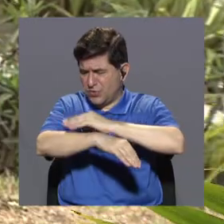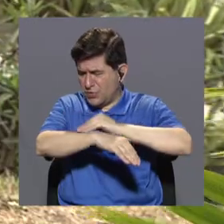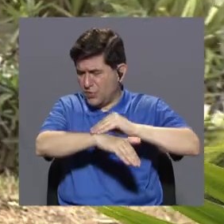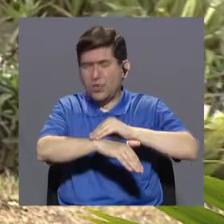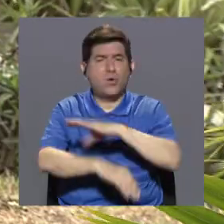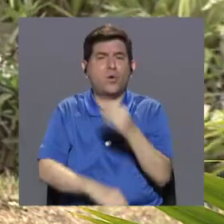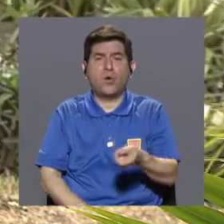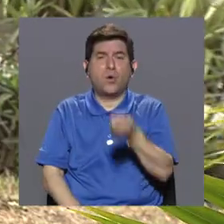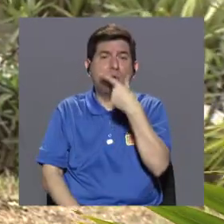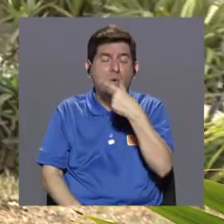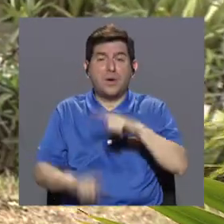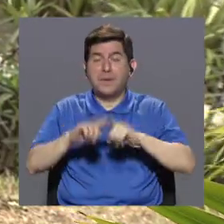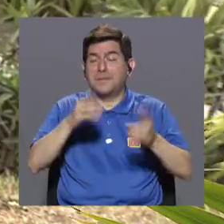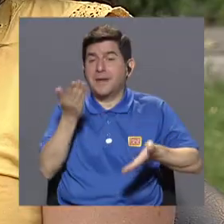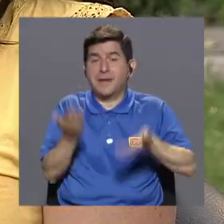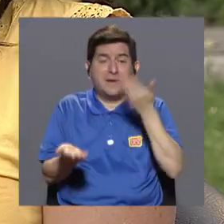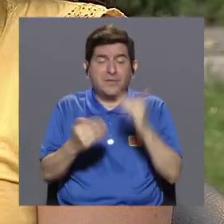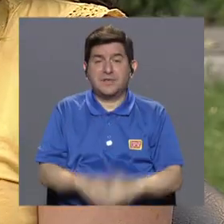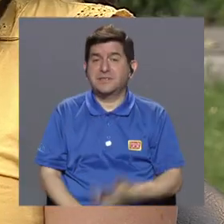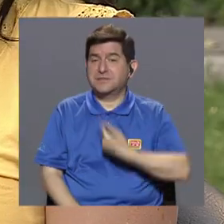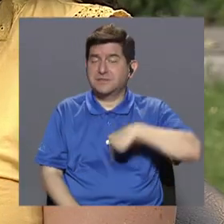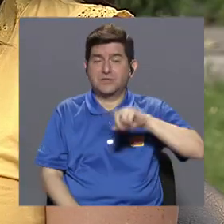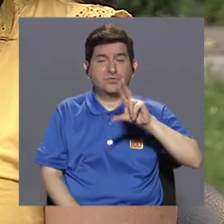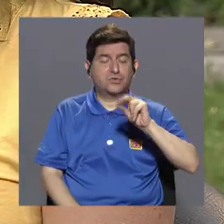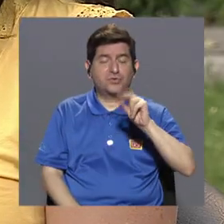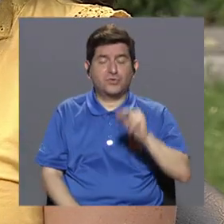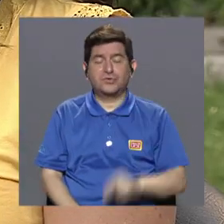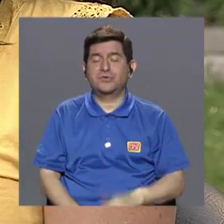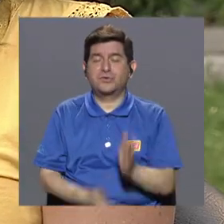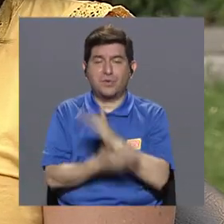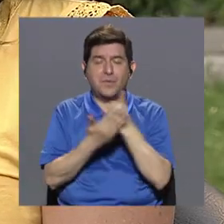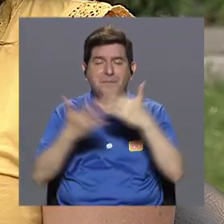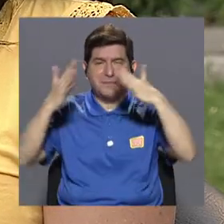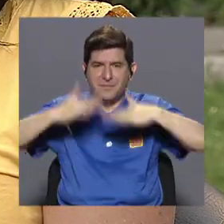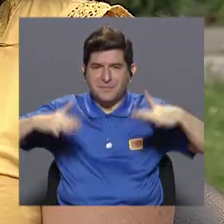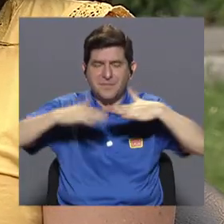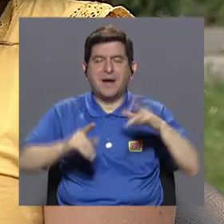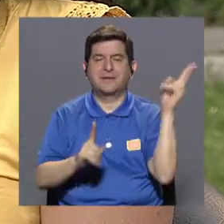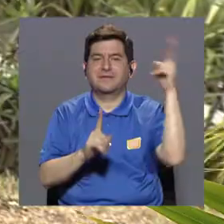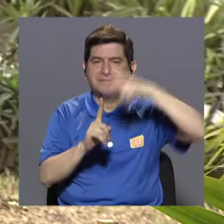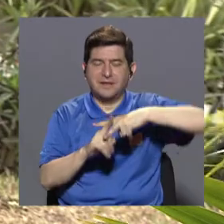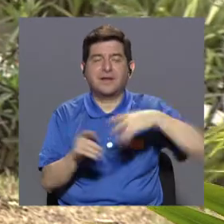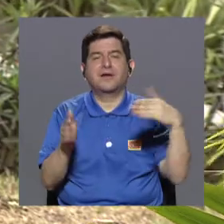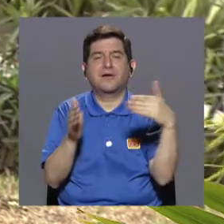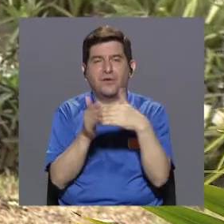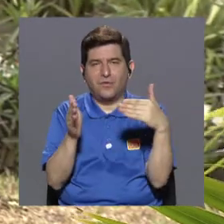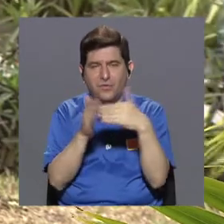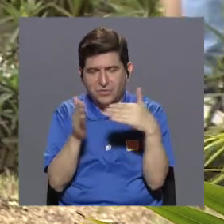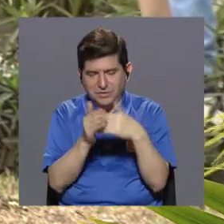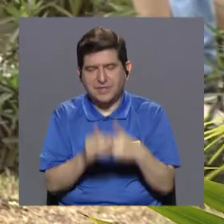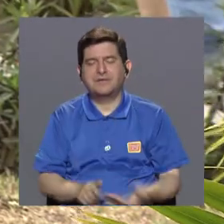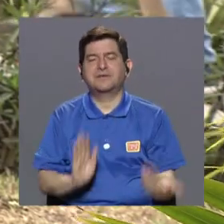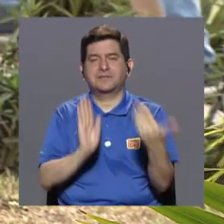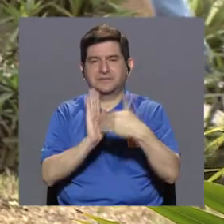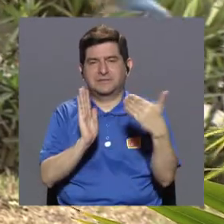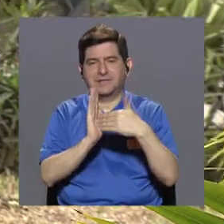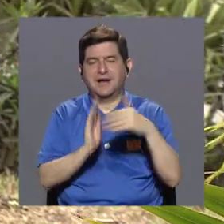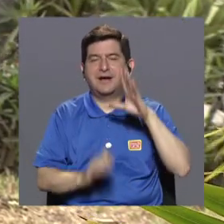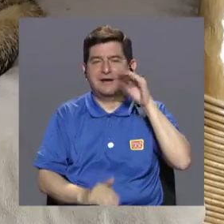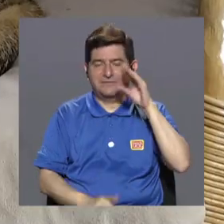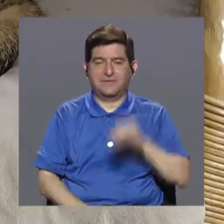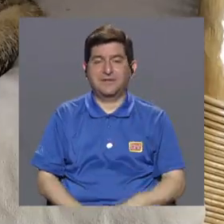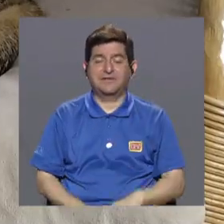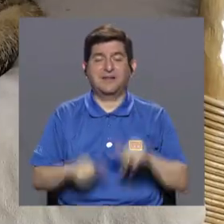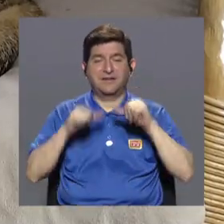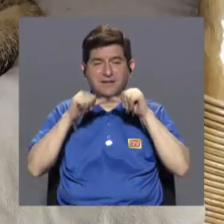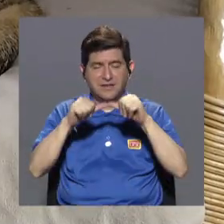pero es que tal vez no hicimos Nos la parte ambiental. Ajá. Y entonces otra vez se vuelven a subir y es como un círculo vicioso.